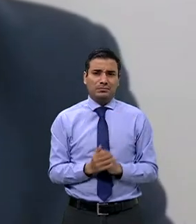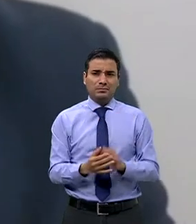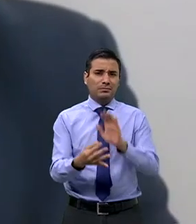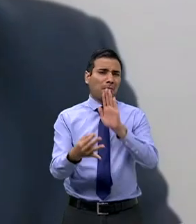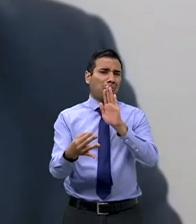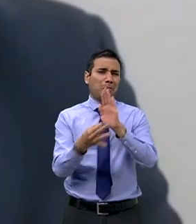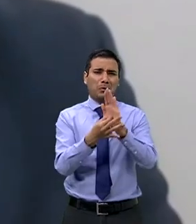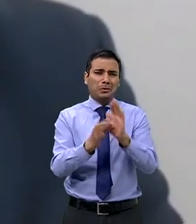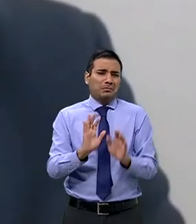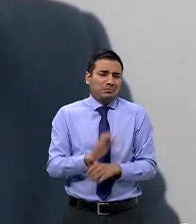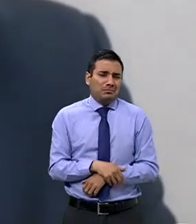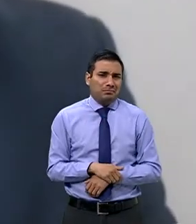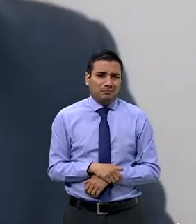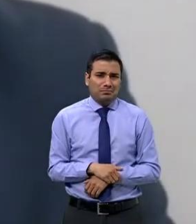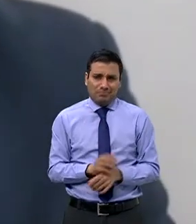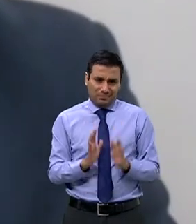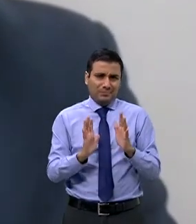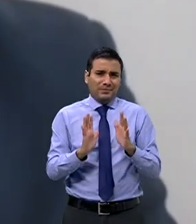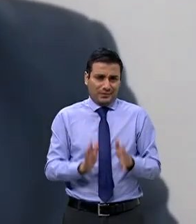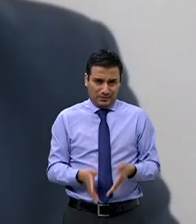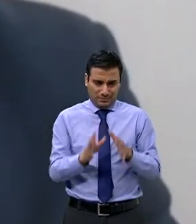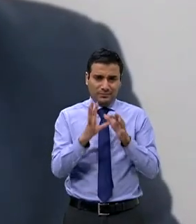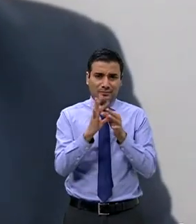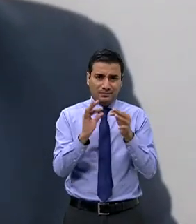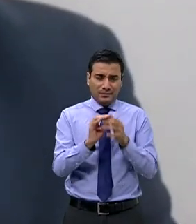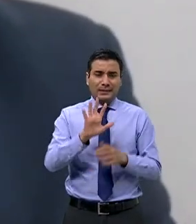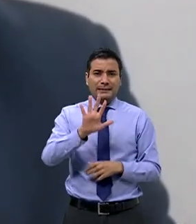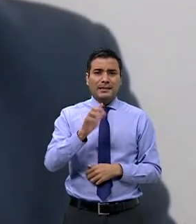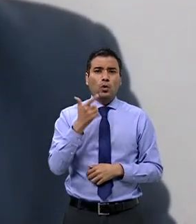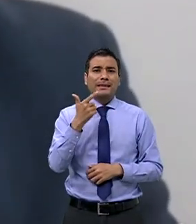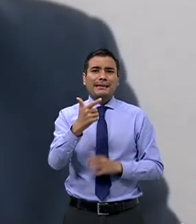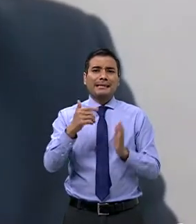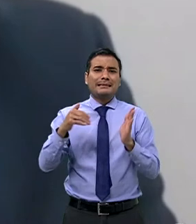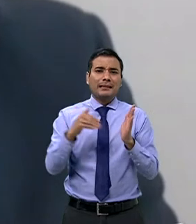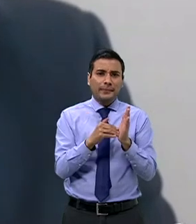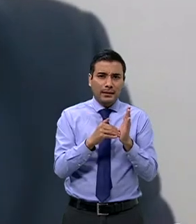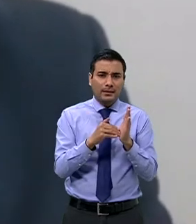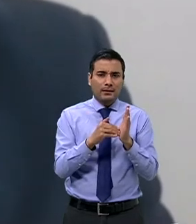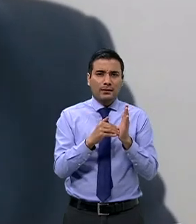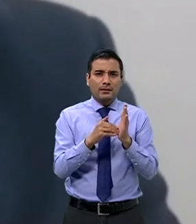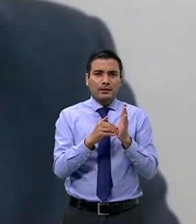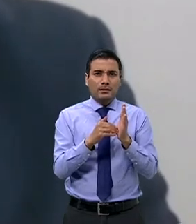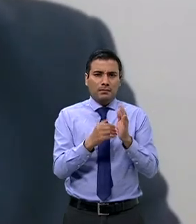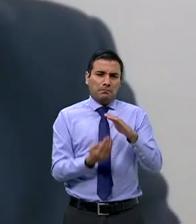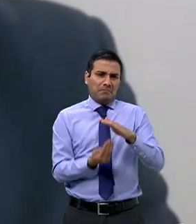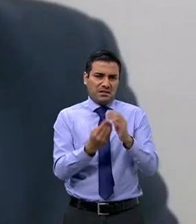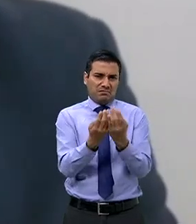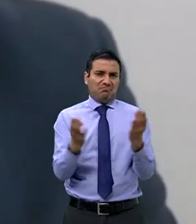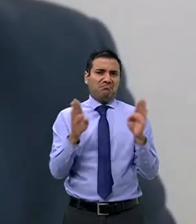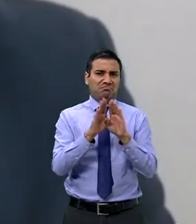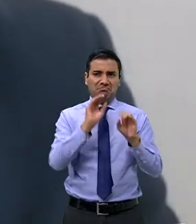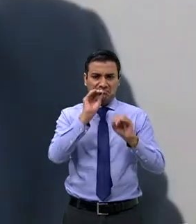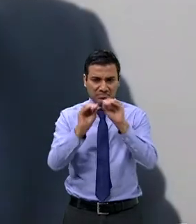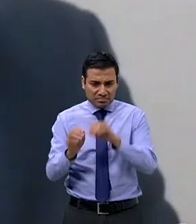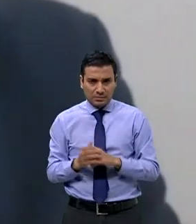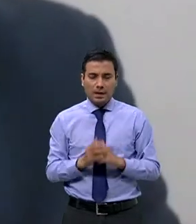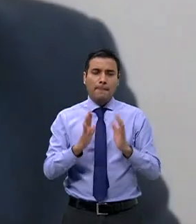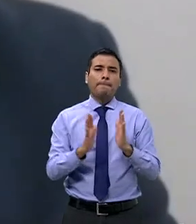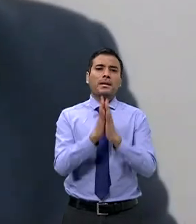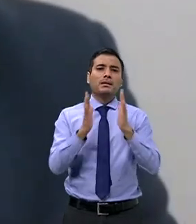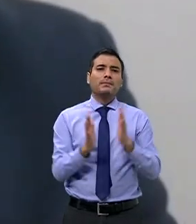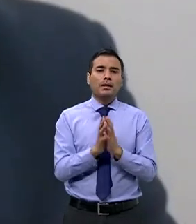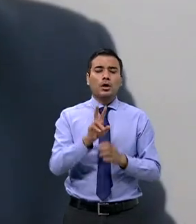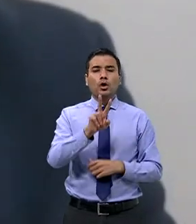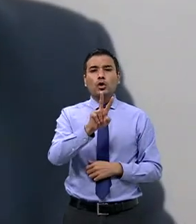fácil ya lo han dicho aquí se instalaron las 57 mil mesas receptoras de la opinión participaron más de